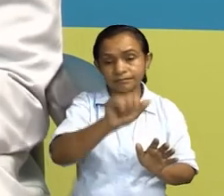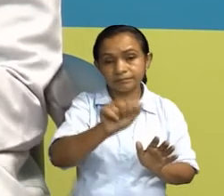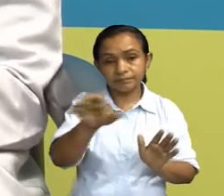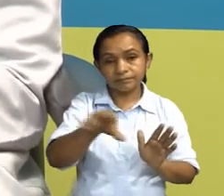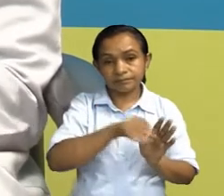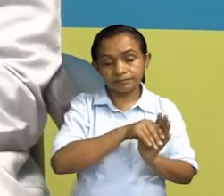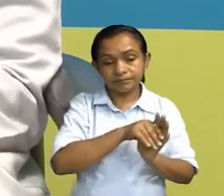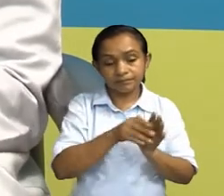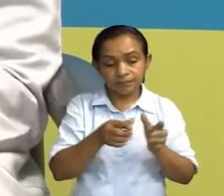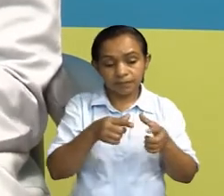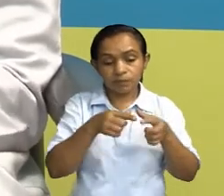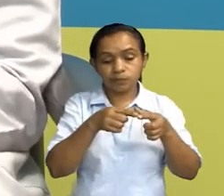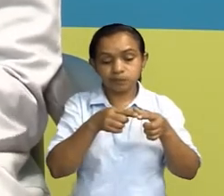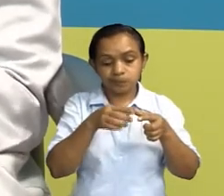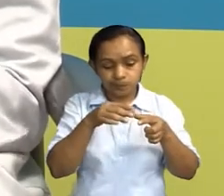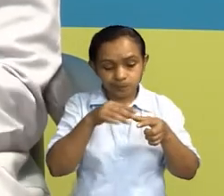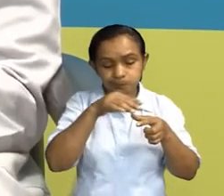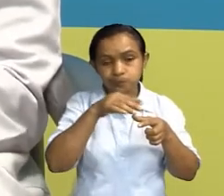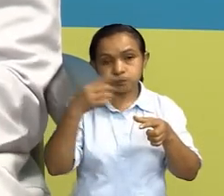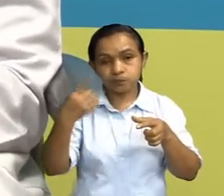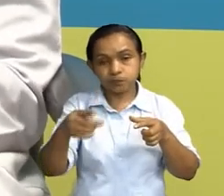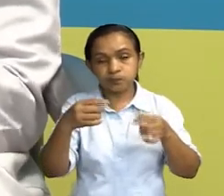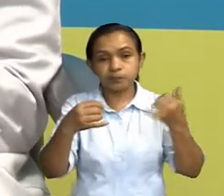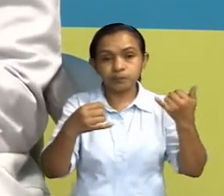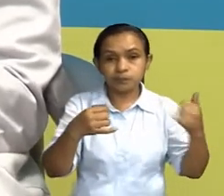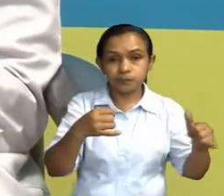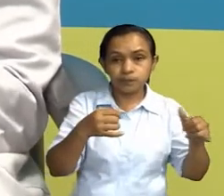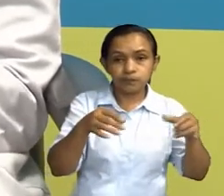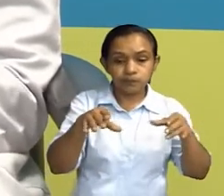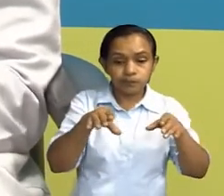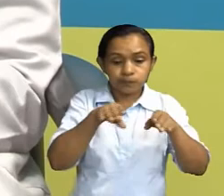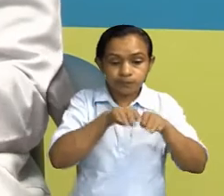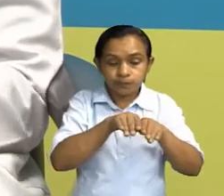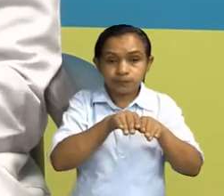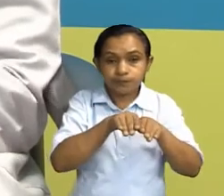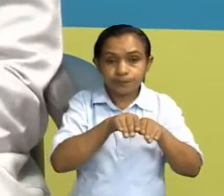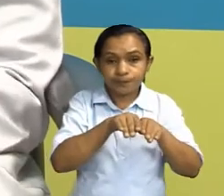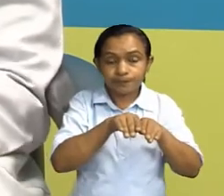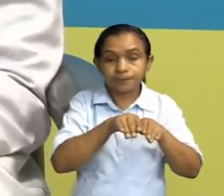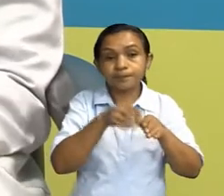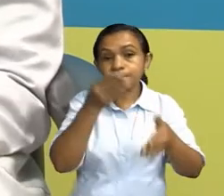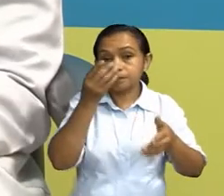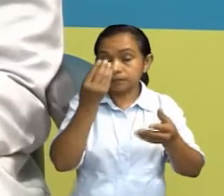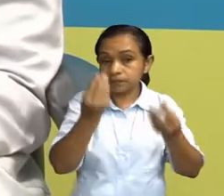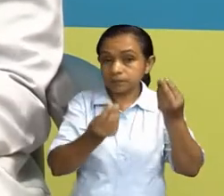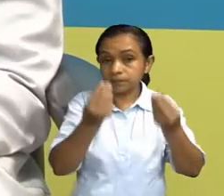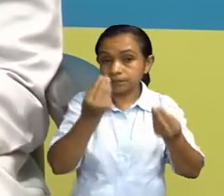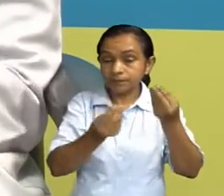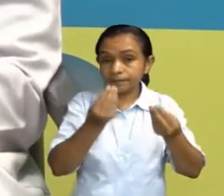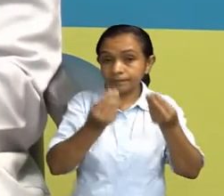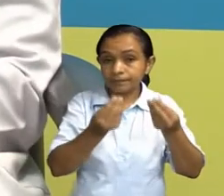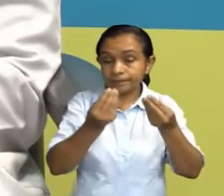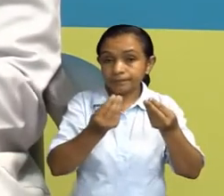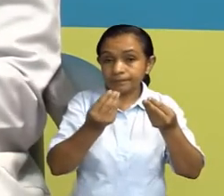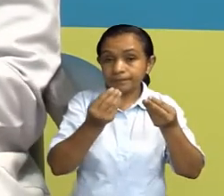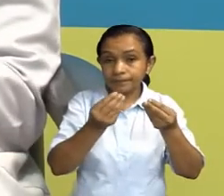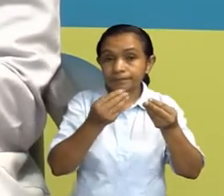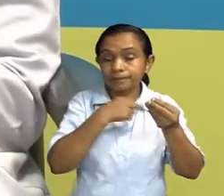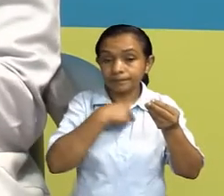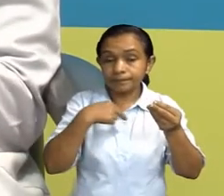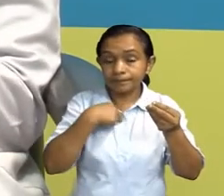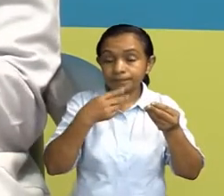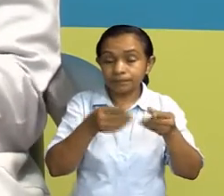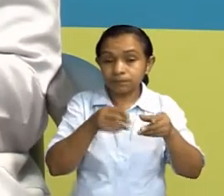de los labios mayores, uno derecho e izquierdo, adheridos unos con otros y dependiendo pues puede... Eso, la sinequia lo que